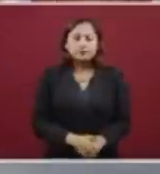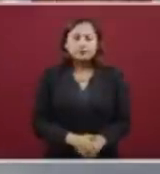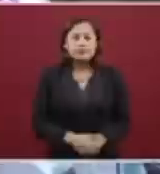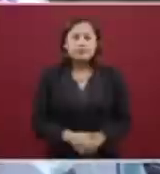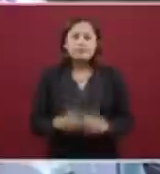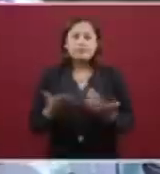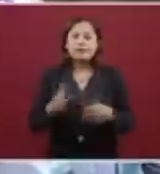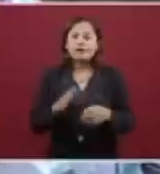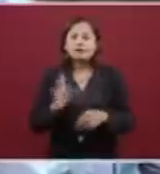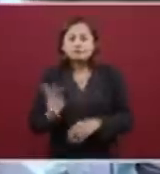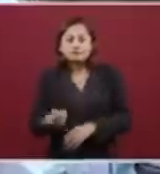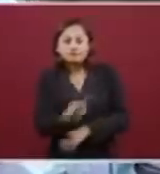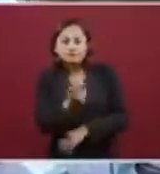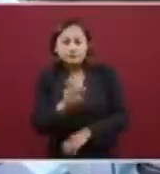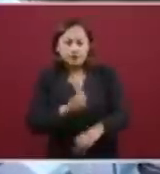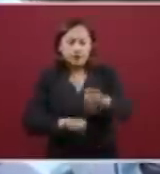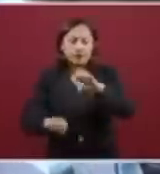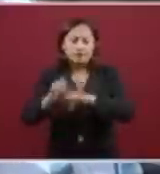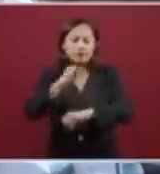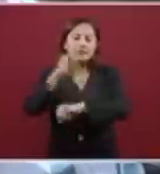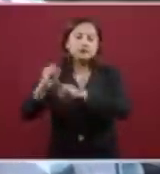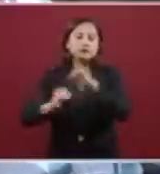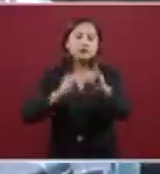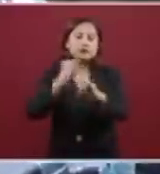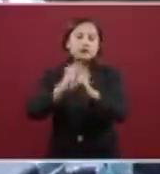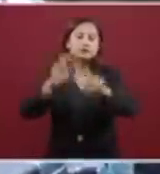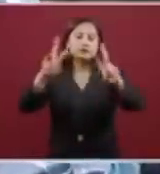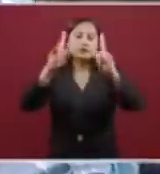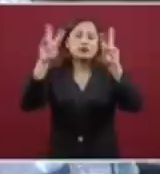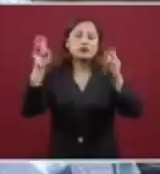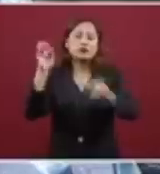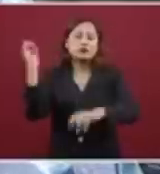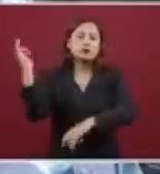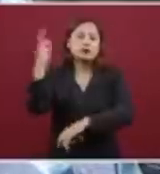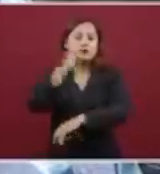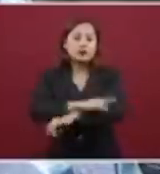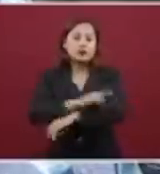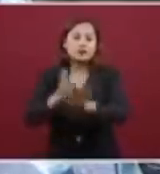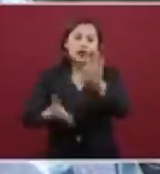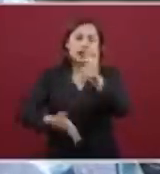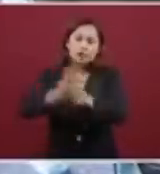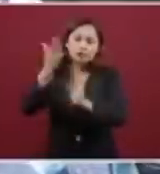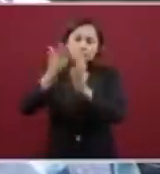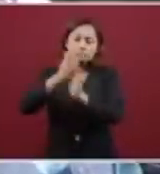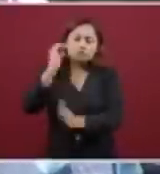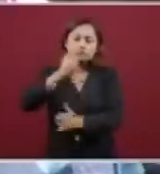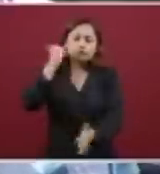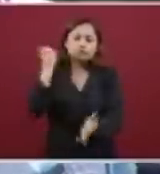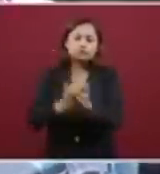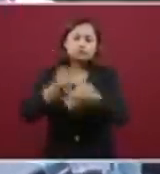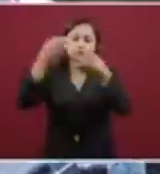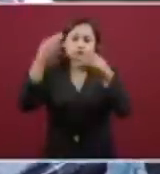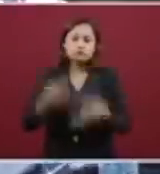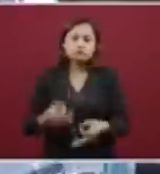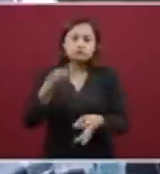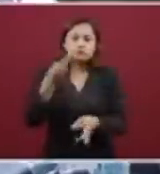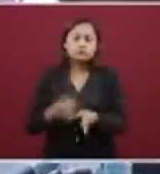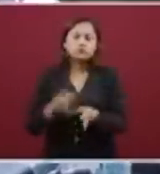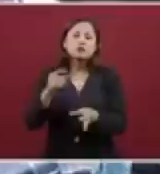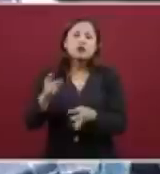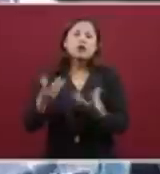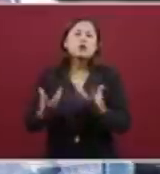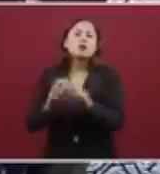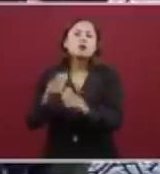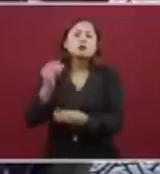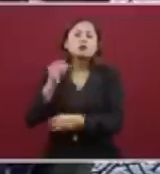especializadas en aeronáutica y que certifican la construcción del aeropuerto están acompañando el proyecto de santa